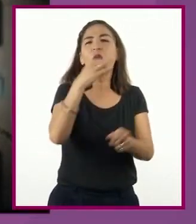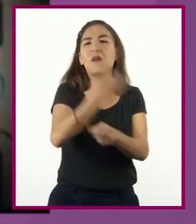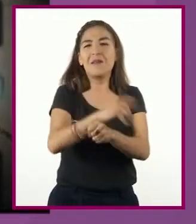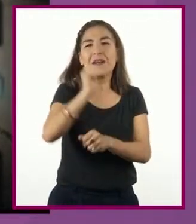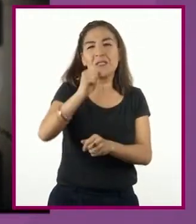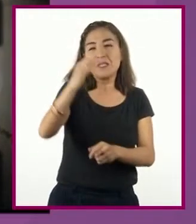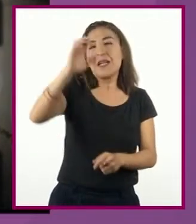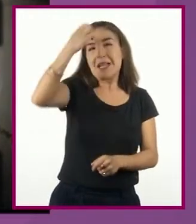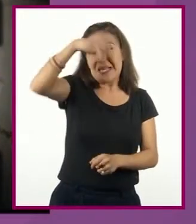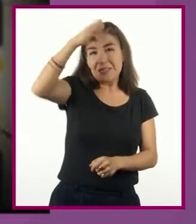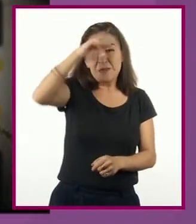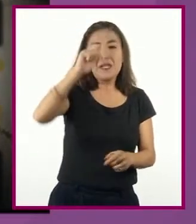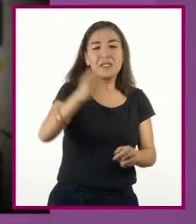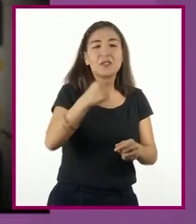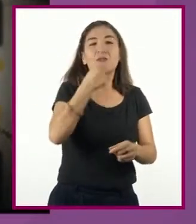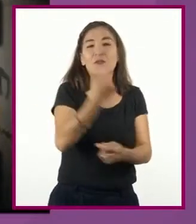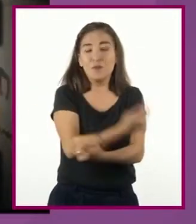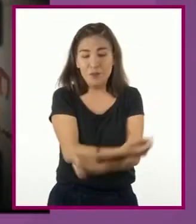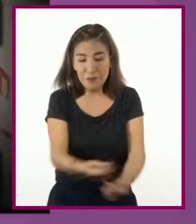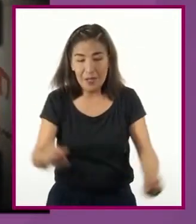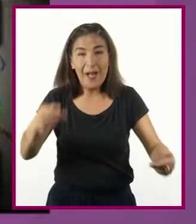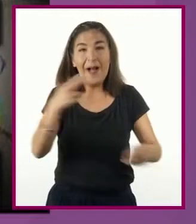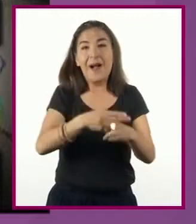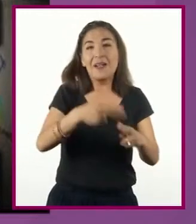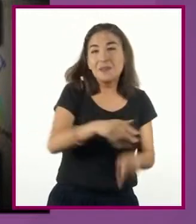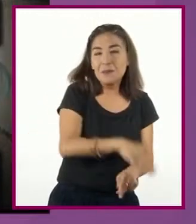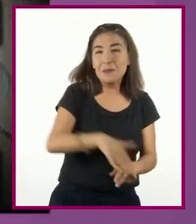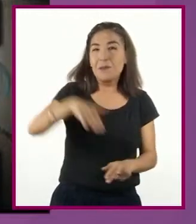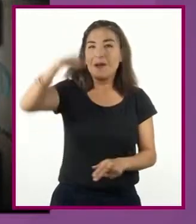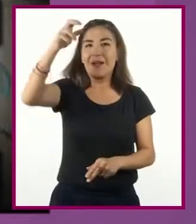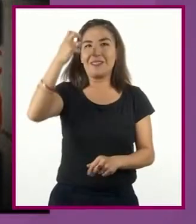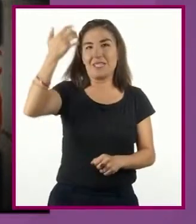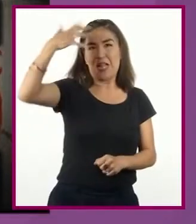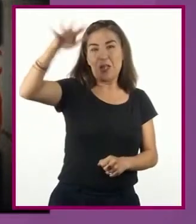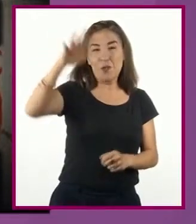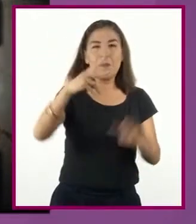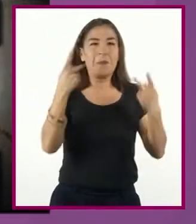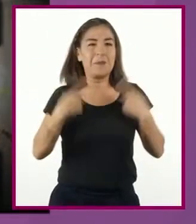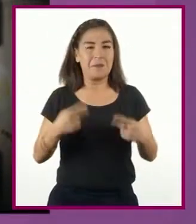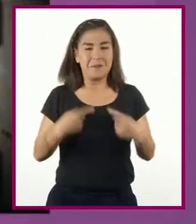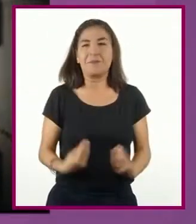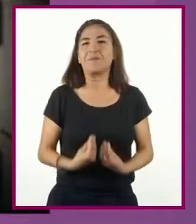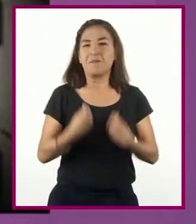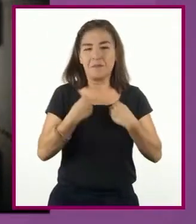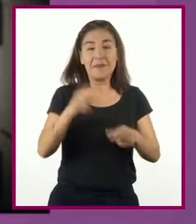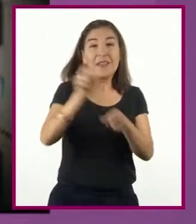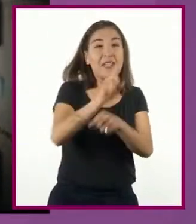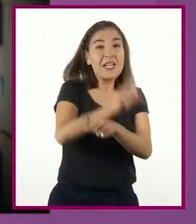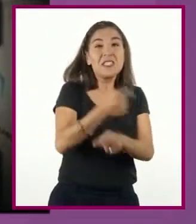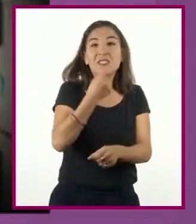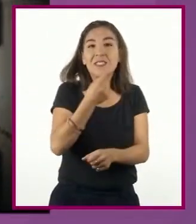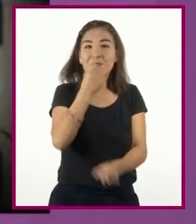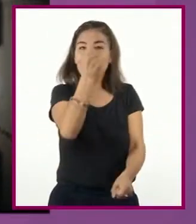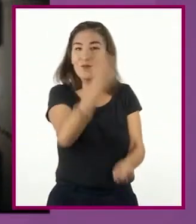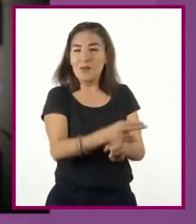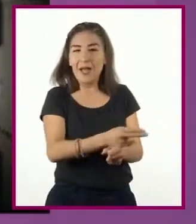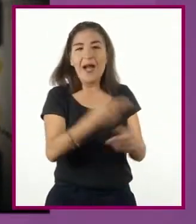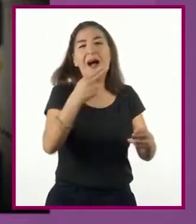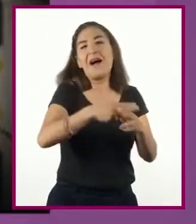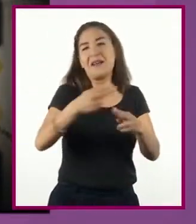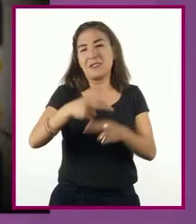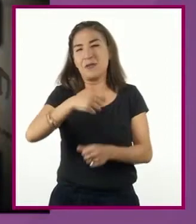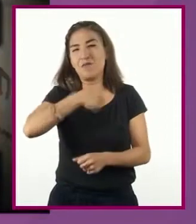experiencias adquiridas en todas y cada una de las edades o etapas que un individuo vive, desde su niñez más temprana hasta su